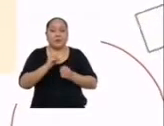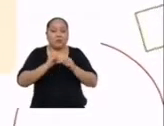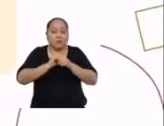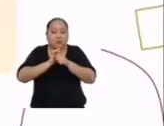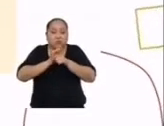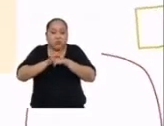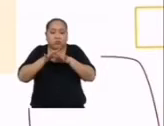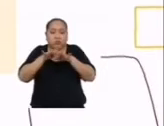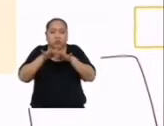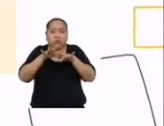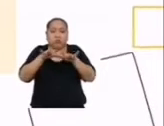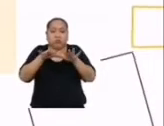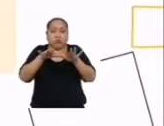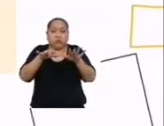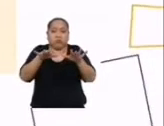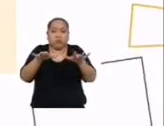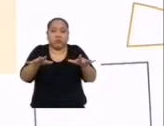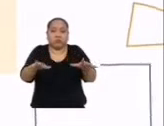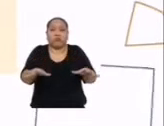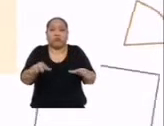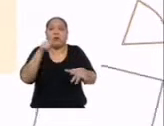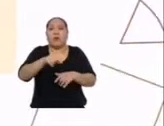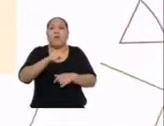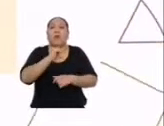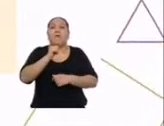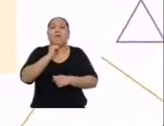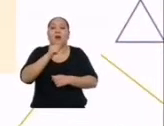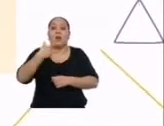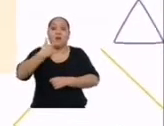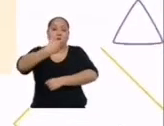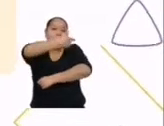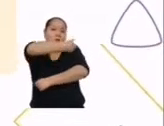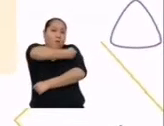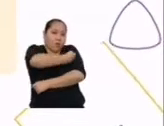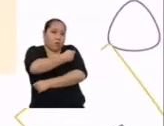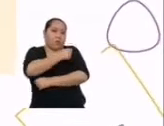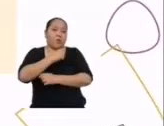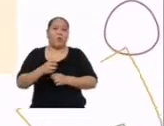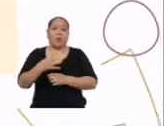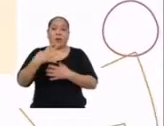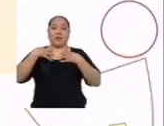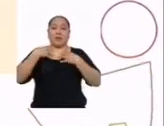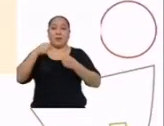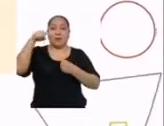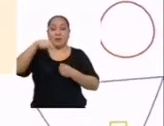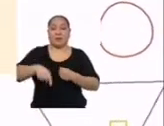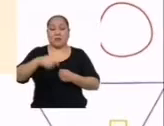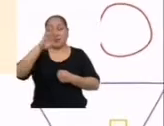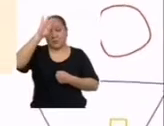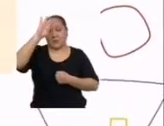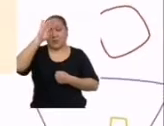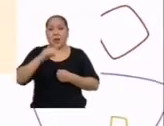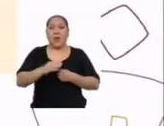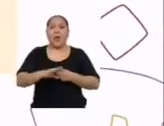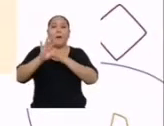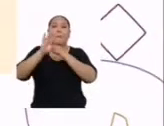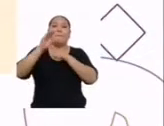del COVID-19 en el mundo y la falta de una vacuna para combatir el virus, la prevención es nuestra mejor